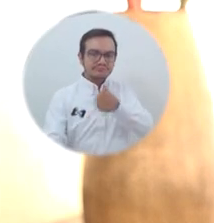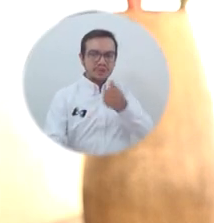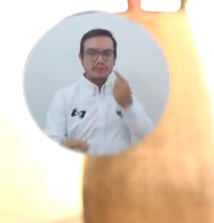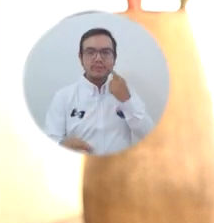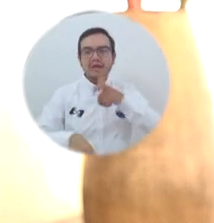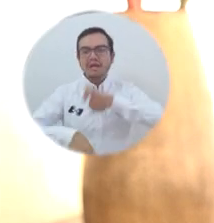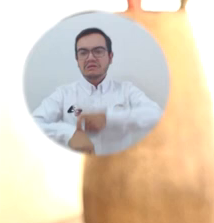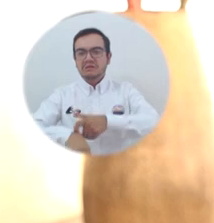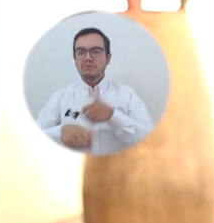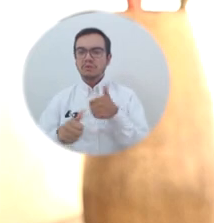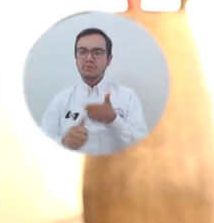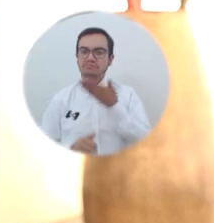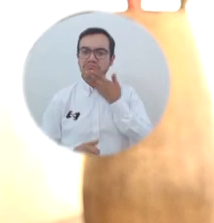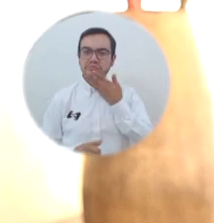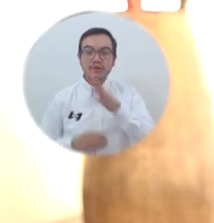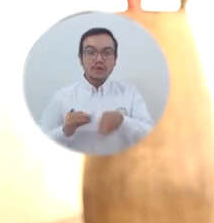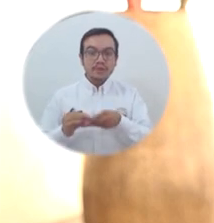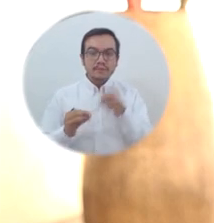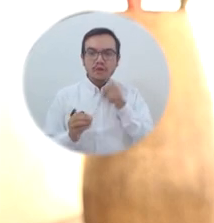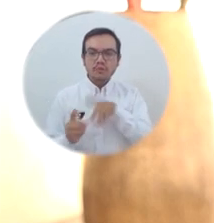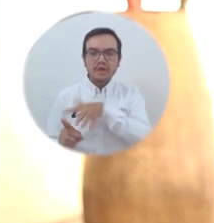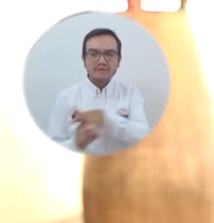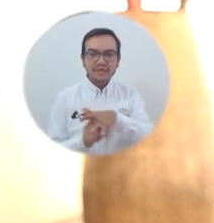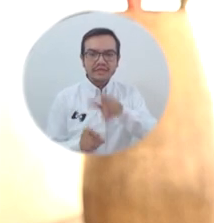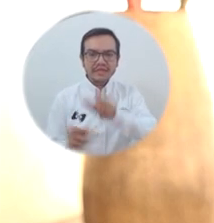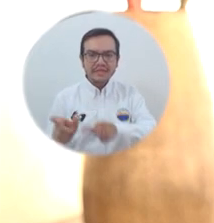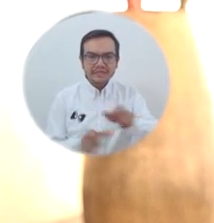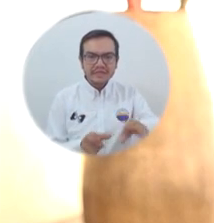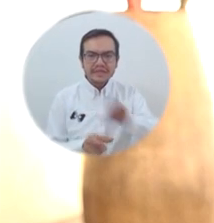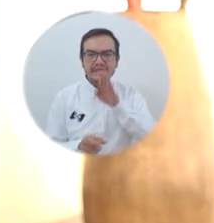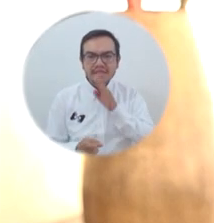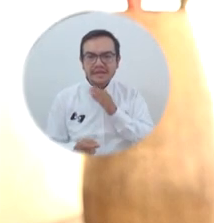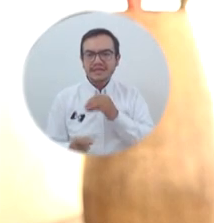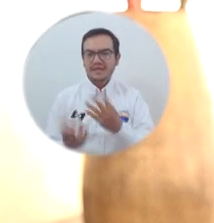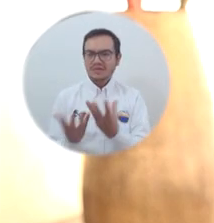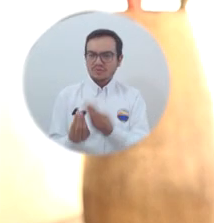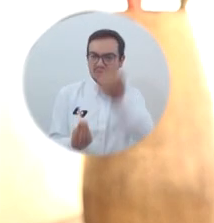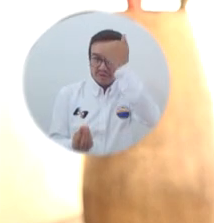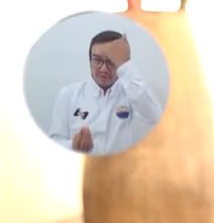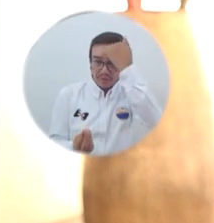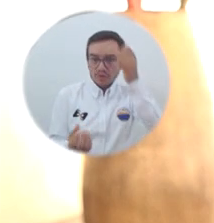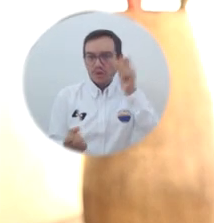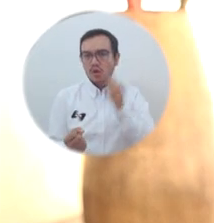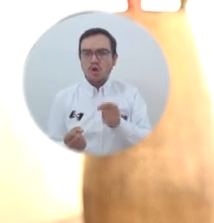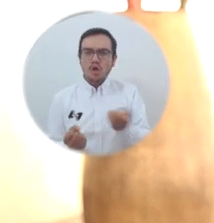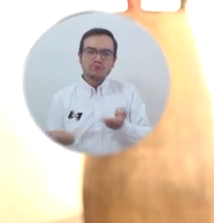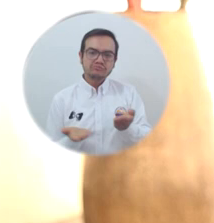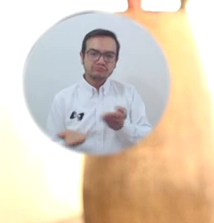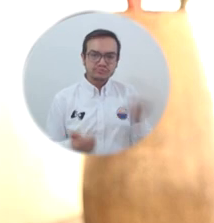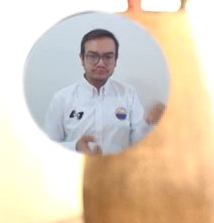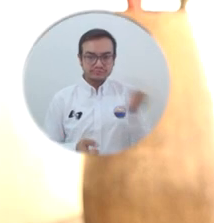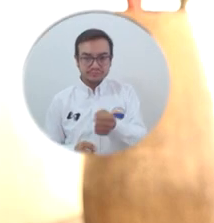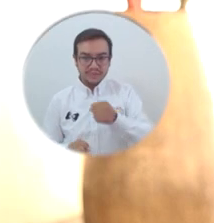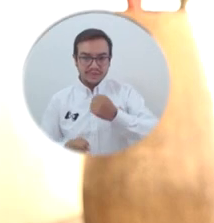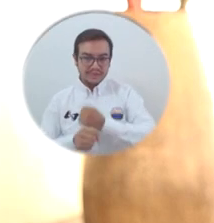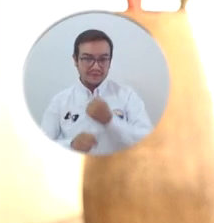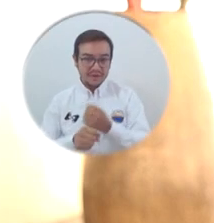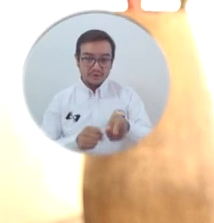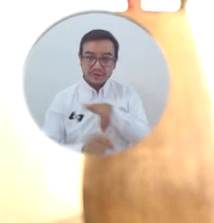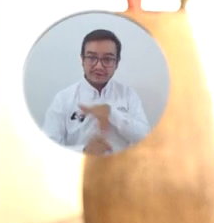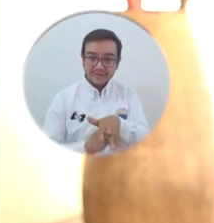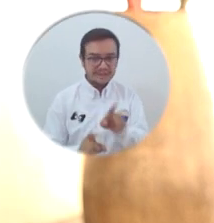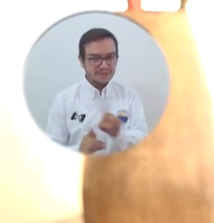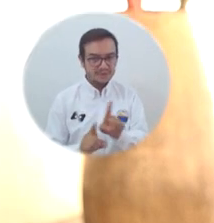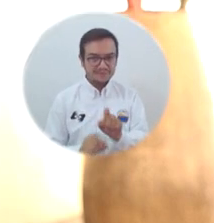multiplicados a la potencia 10. Y para eso, las medidas que ha tomado la universidad respecto a la educación